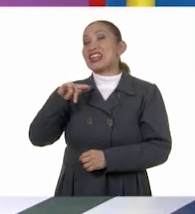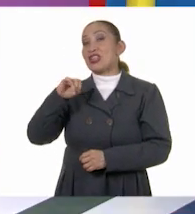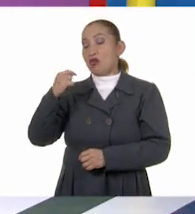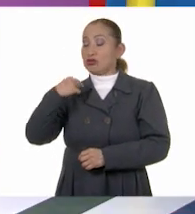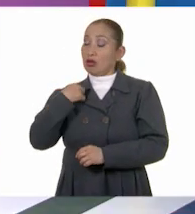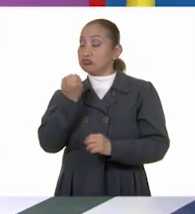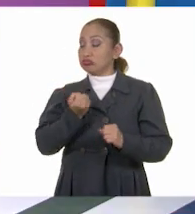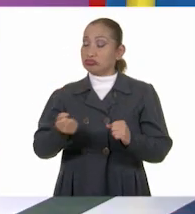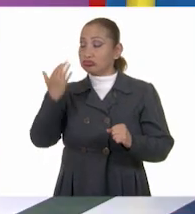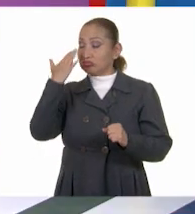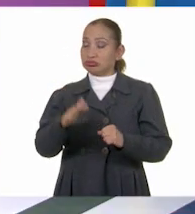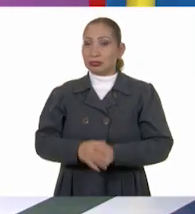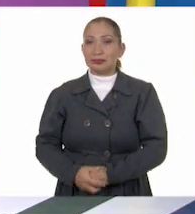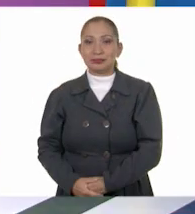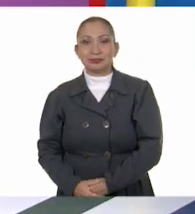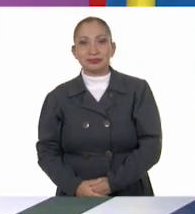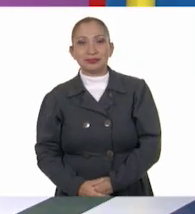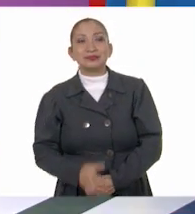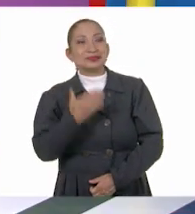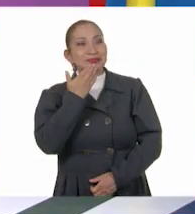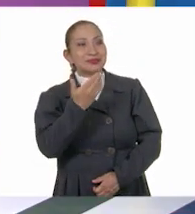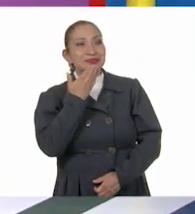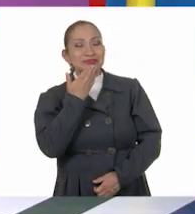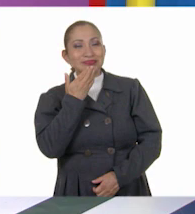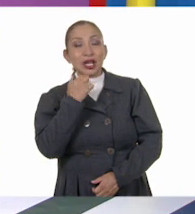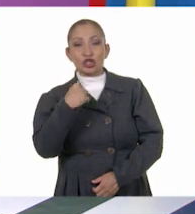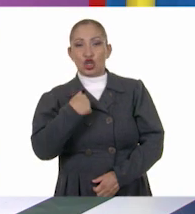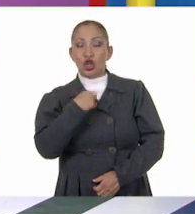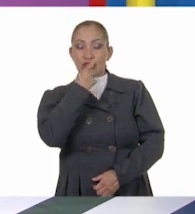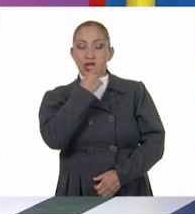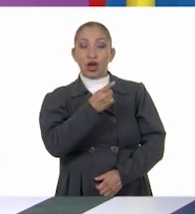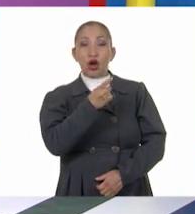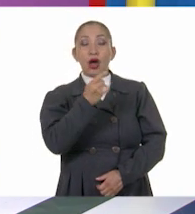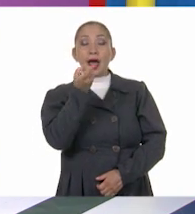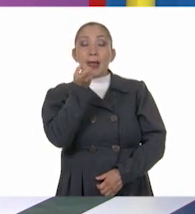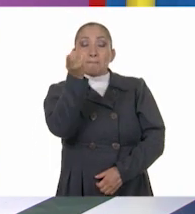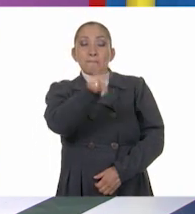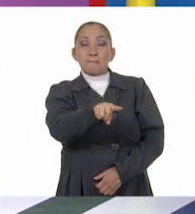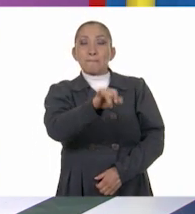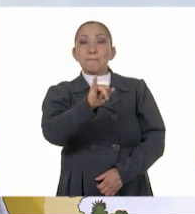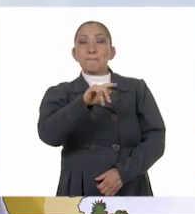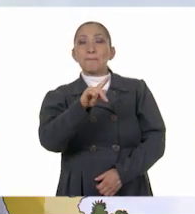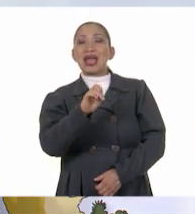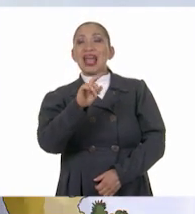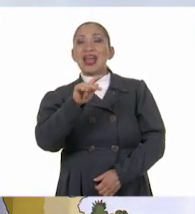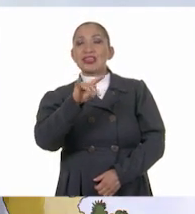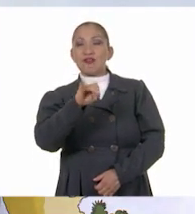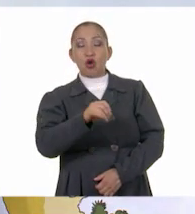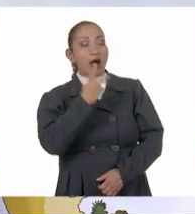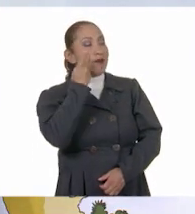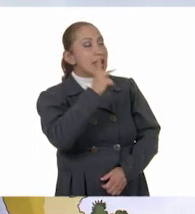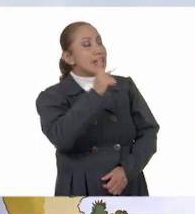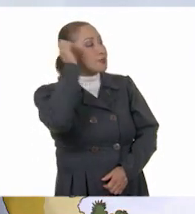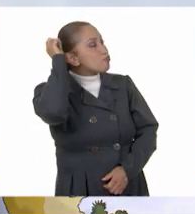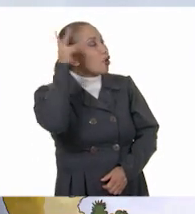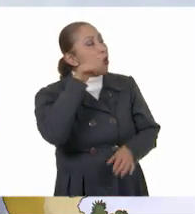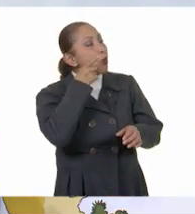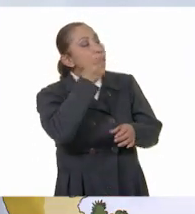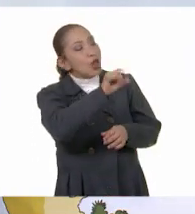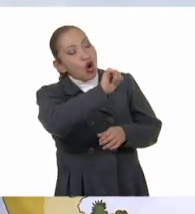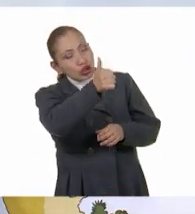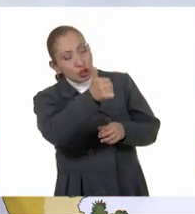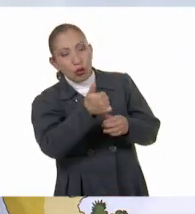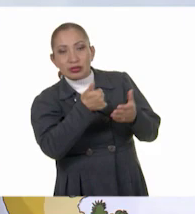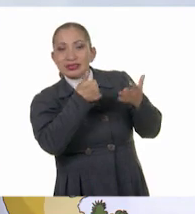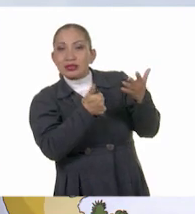el que soy experto. Muy bien. Okay. Va, entonces yo digo el imperativo, maestro. ¿Sí? Me parece perfecto. A ver, Raulito, ¿cómo quedarían nuestros